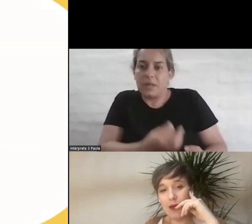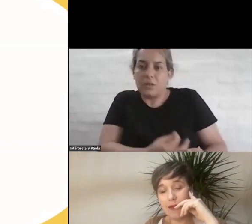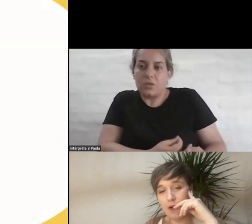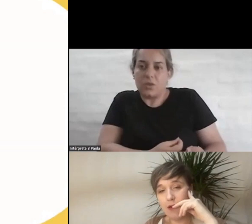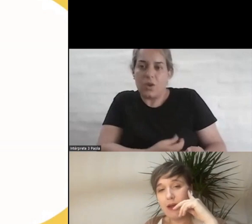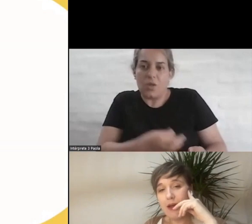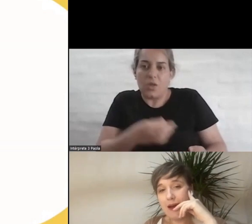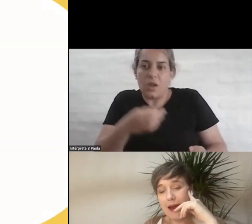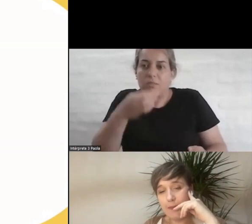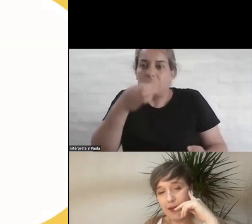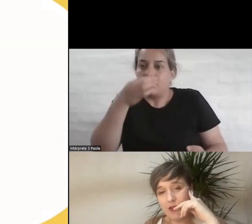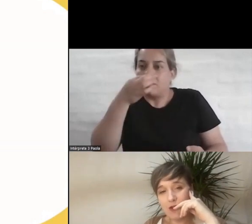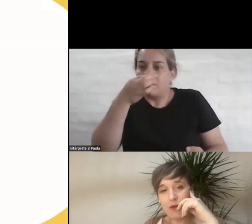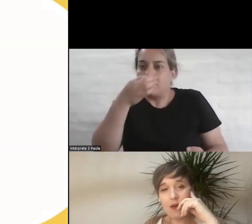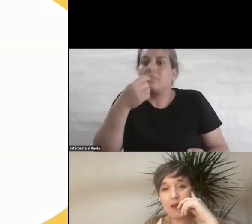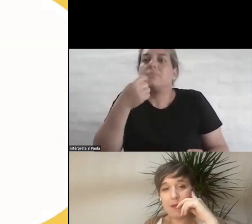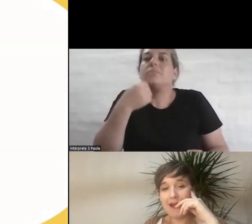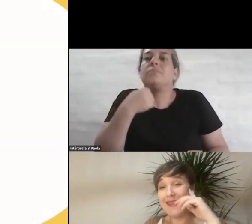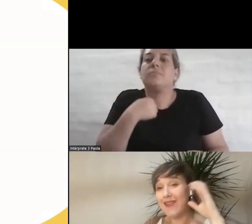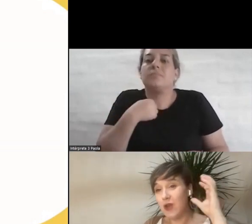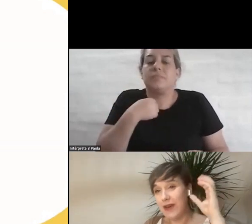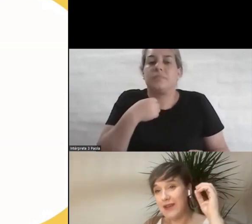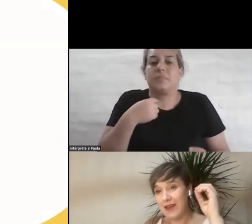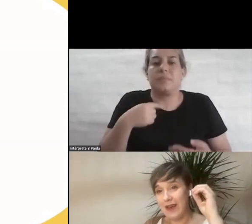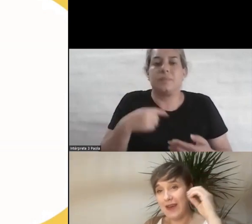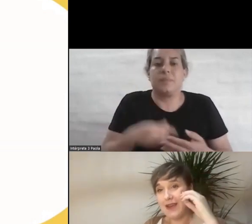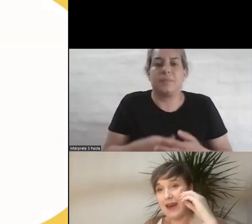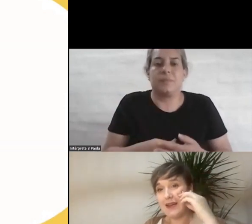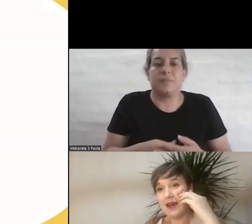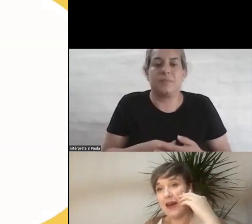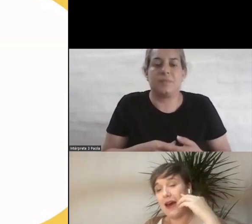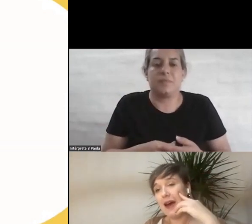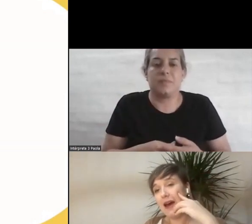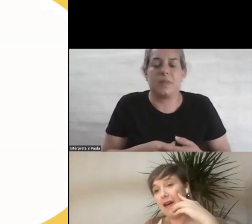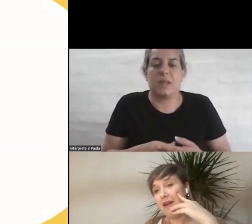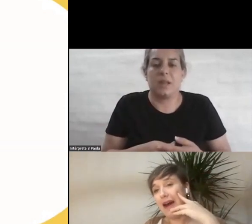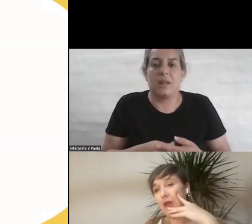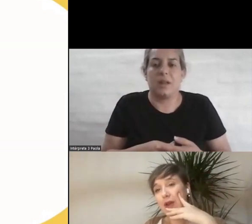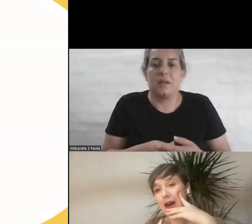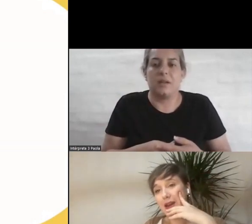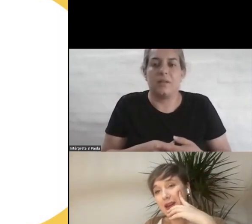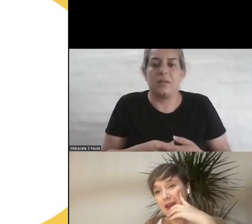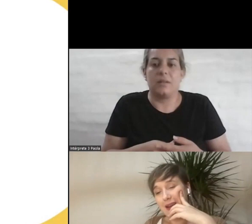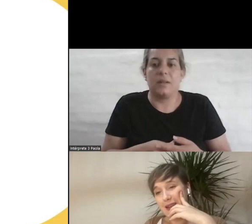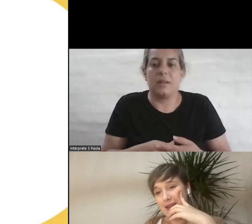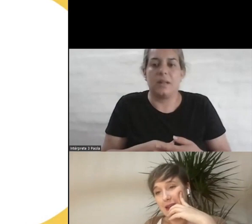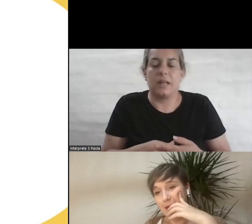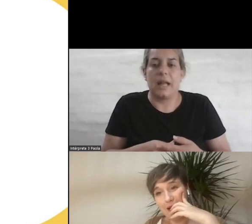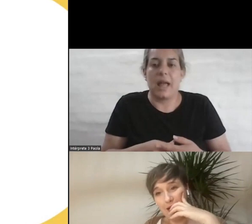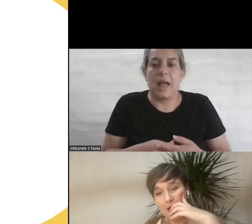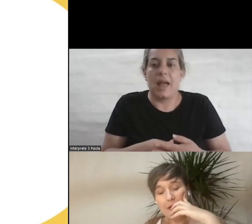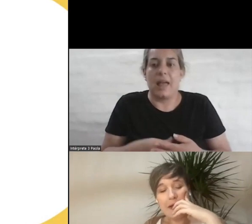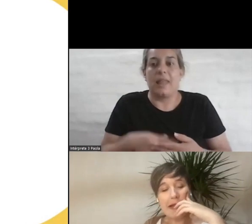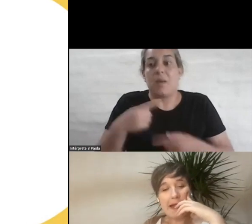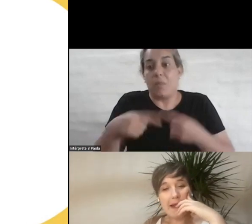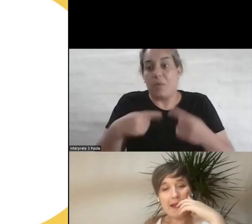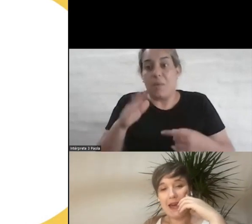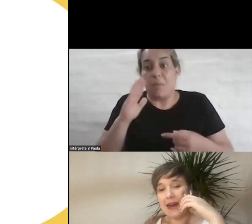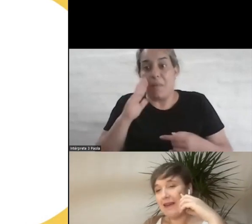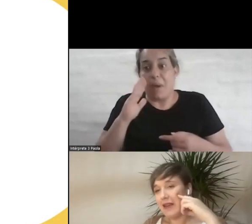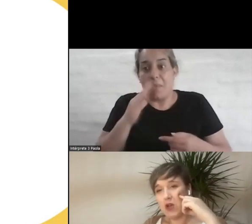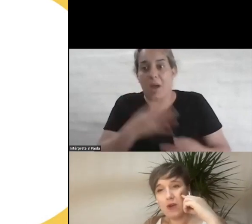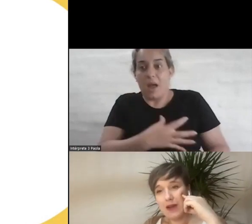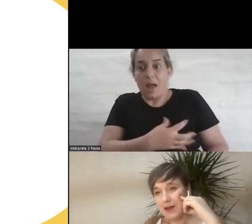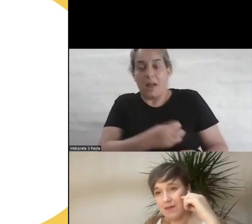de estimulación al pecho, ¿vale? Tanto es que llega hasta a donar leche al banco.